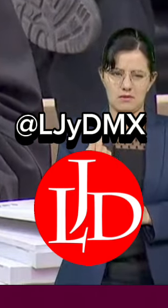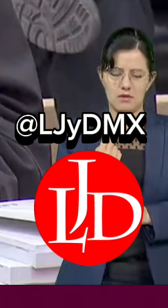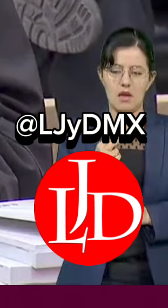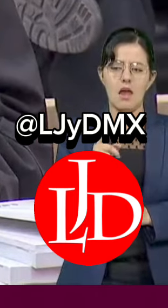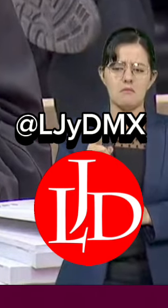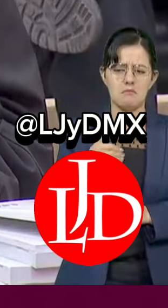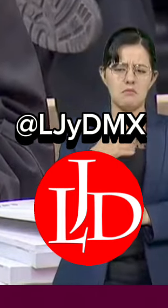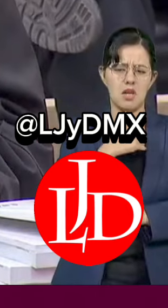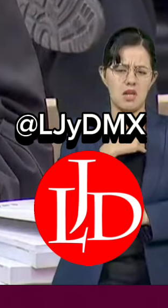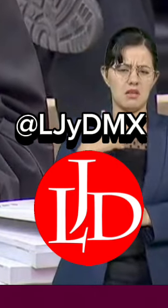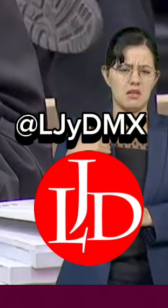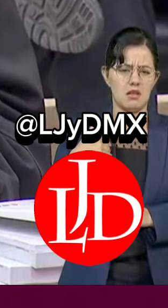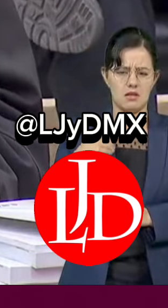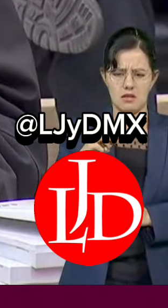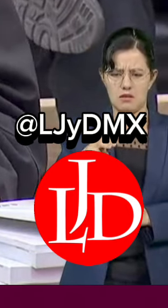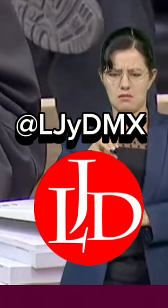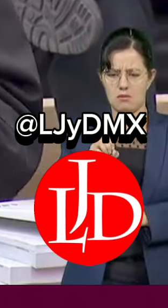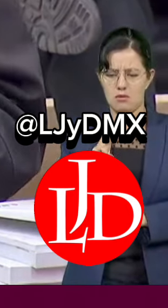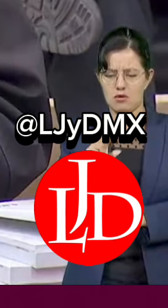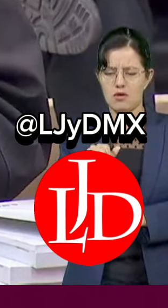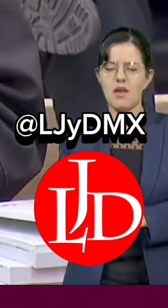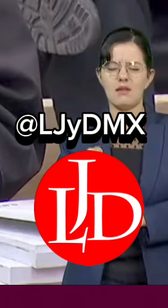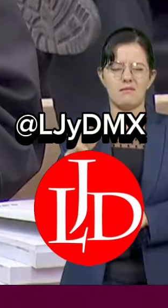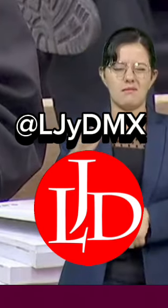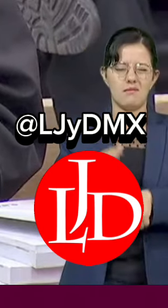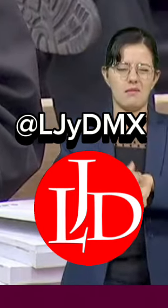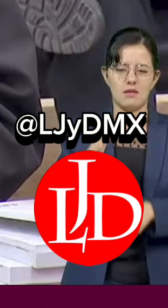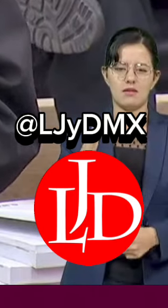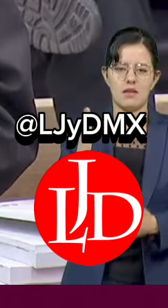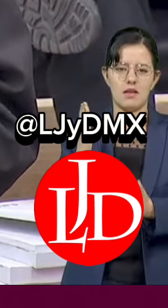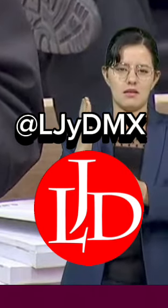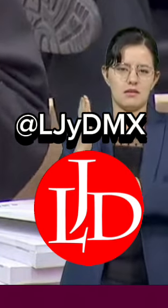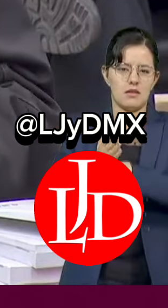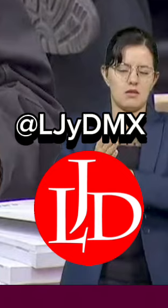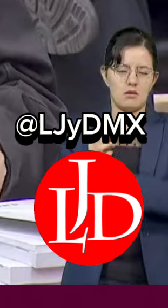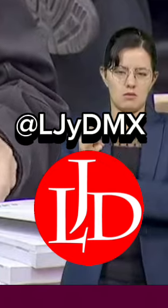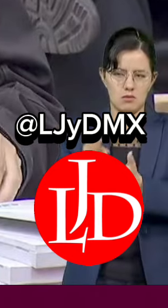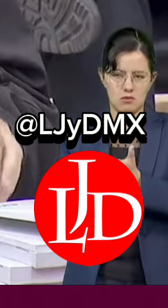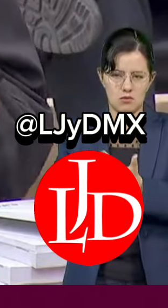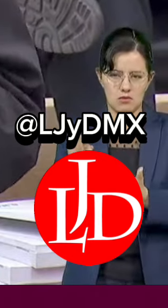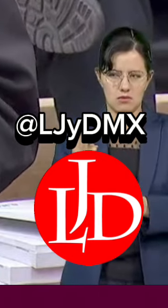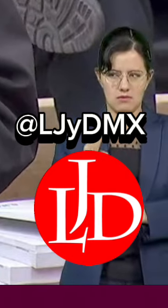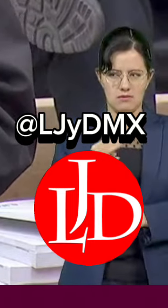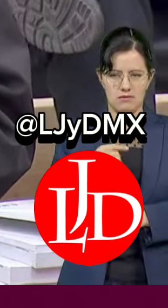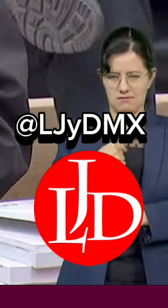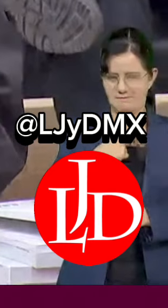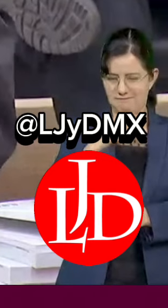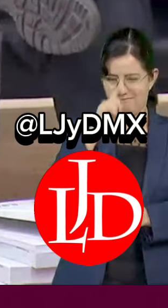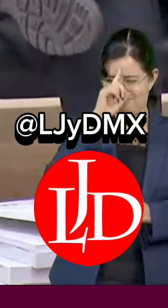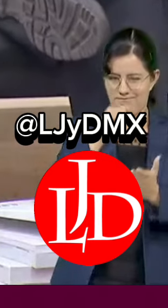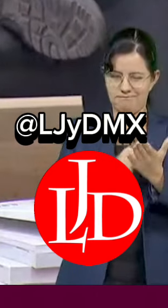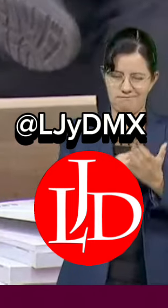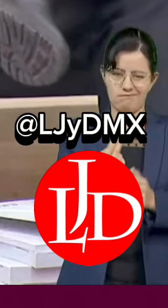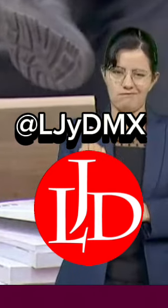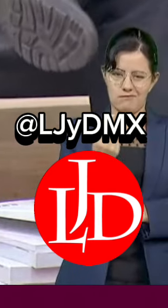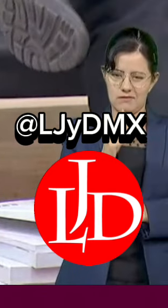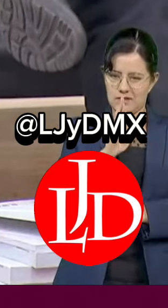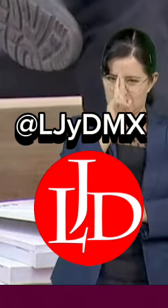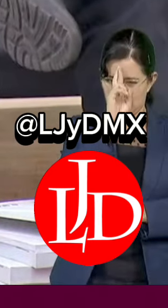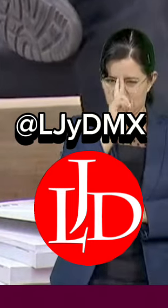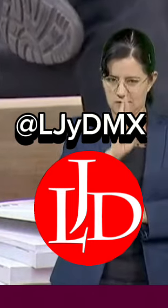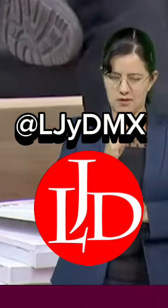militante en Morena, todavía más aplica el nuevo criterio. Yo creo que hay que respetar los criterios que se han